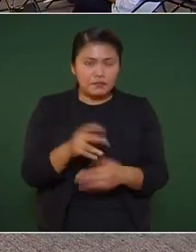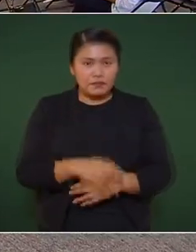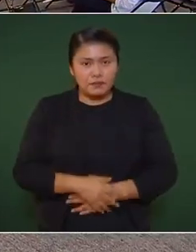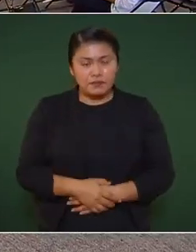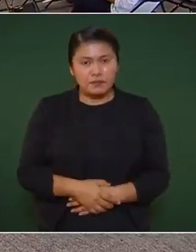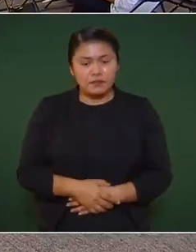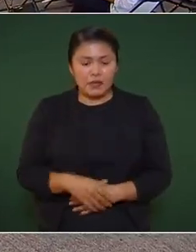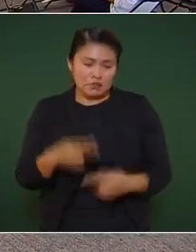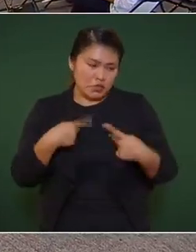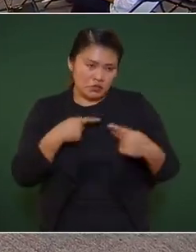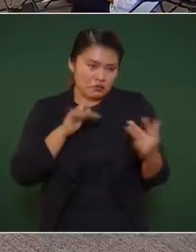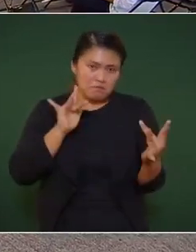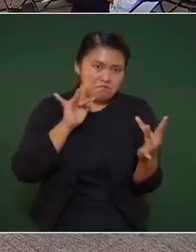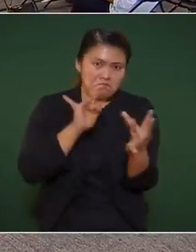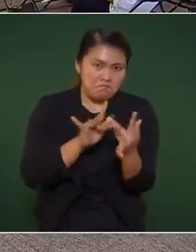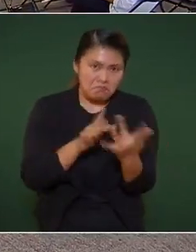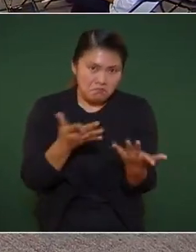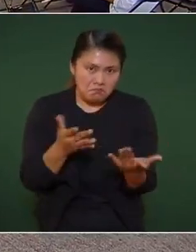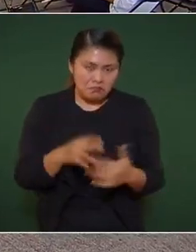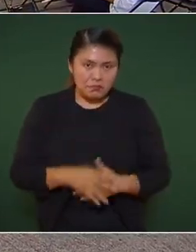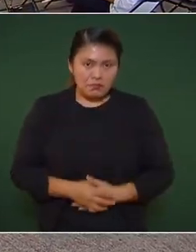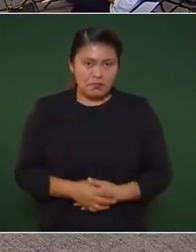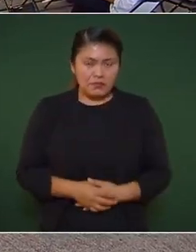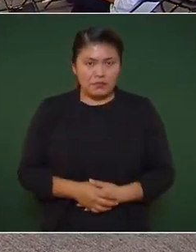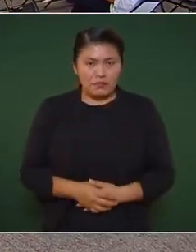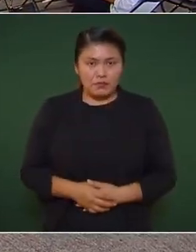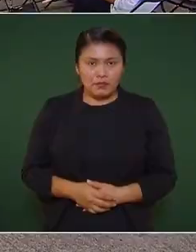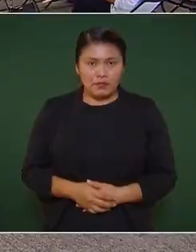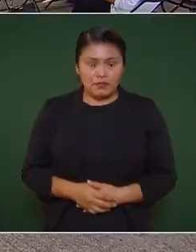directa son